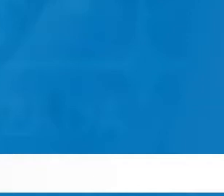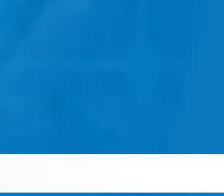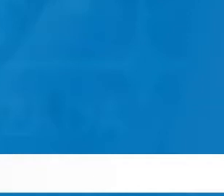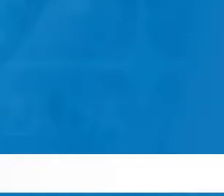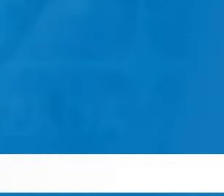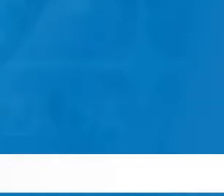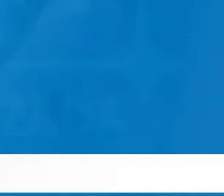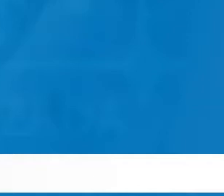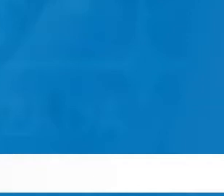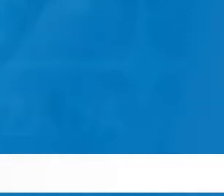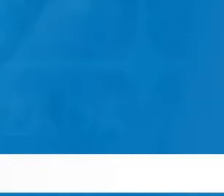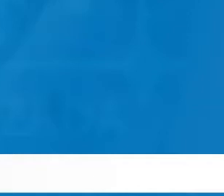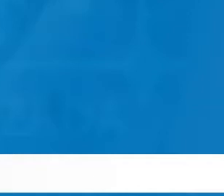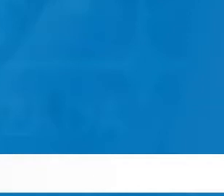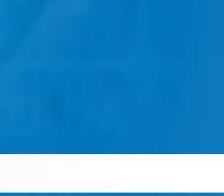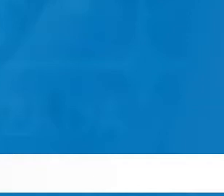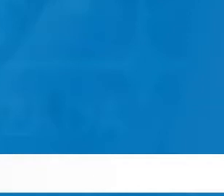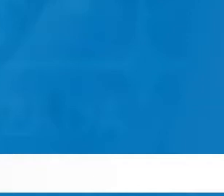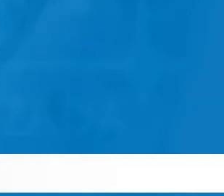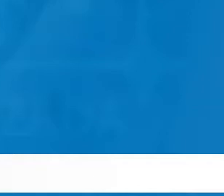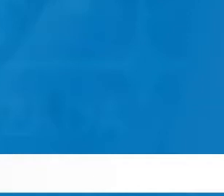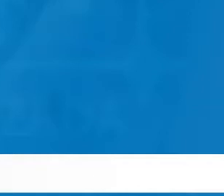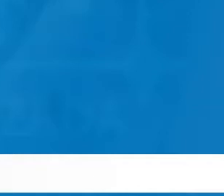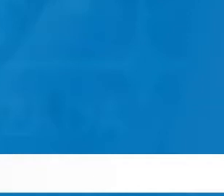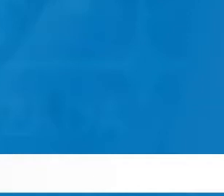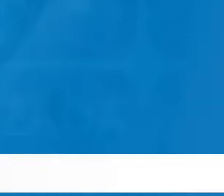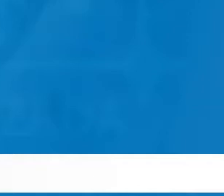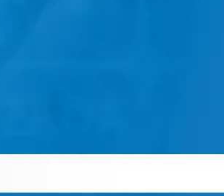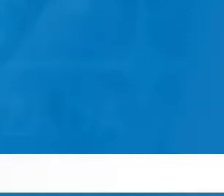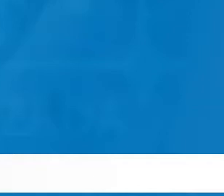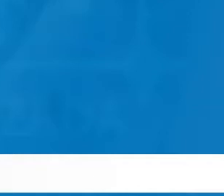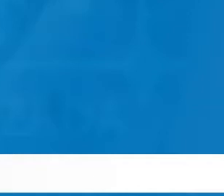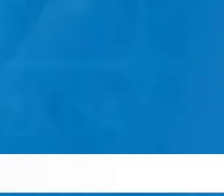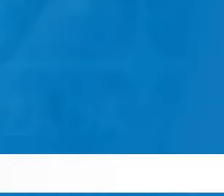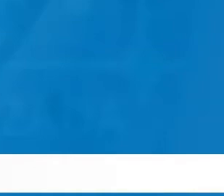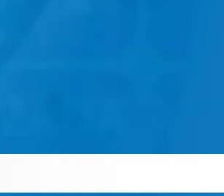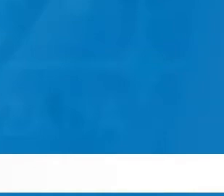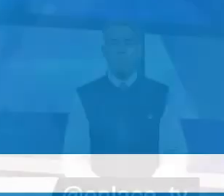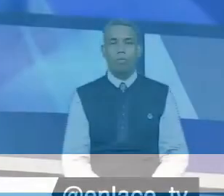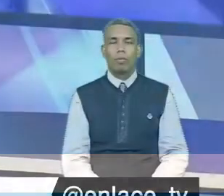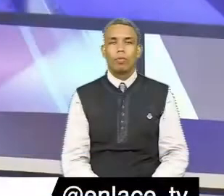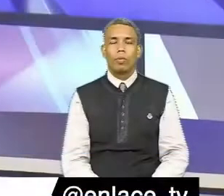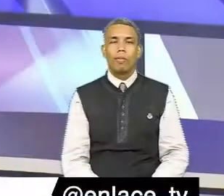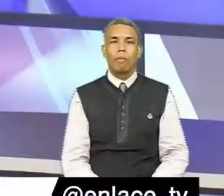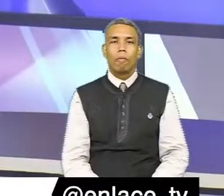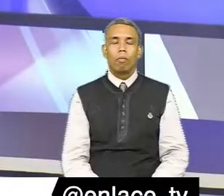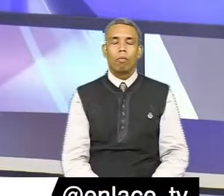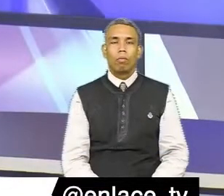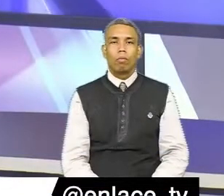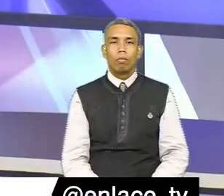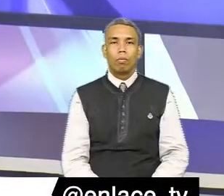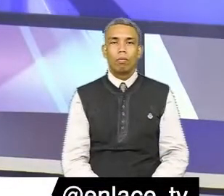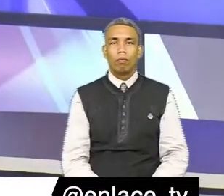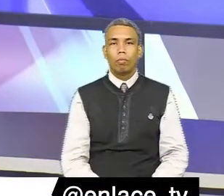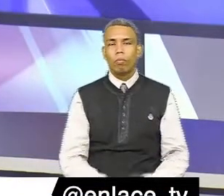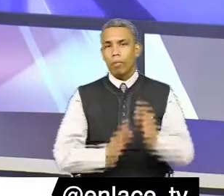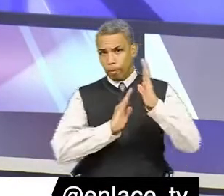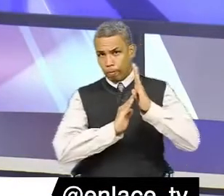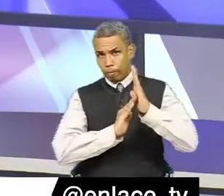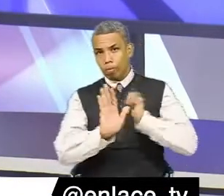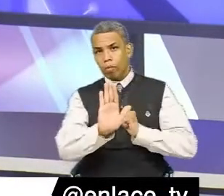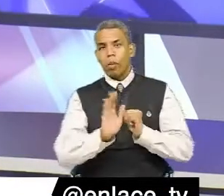conozcan más de su ontología especializada www punto chrome puntocom punto com hacemos nuestra primera